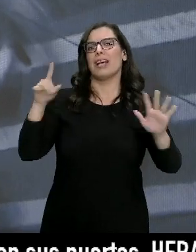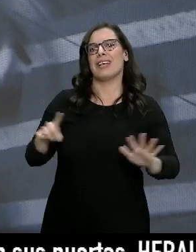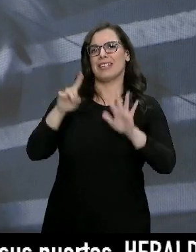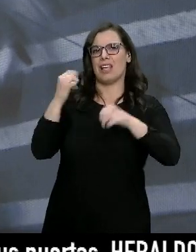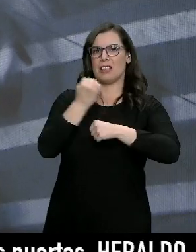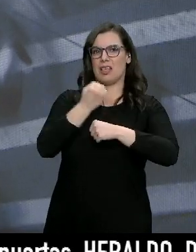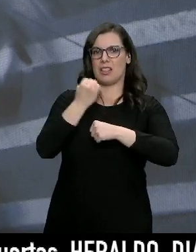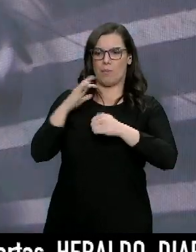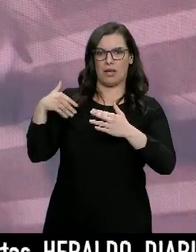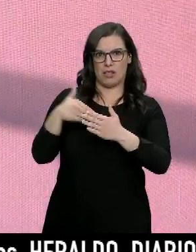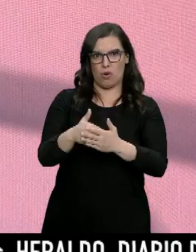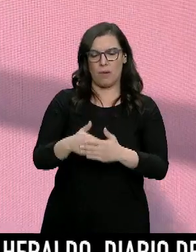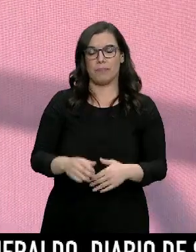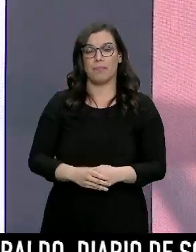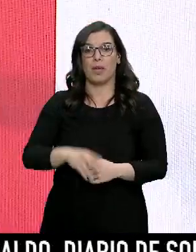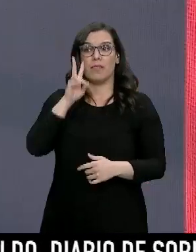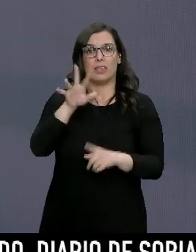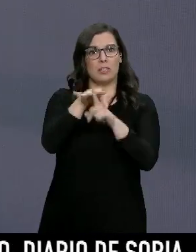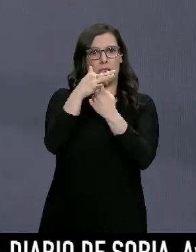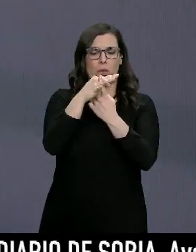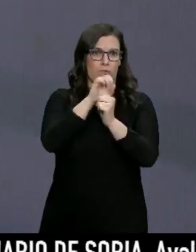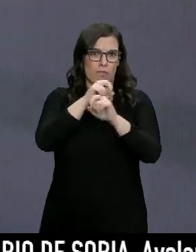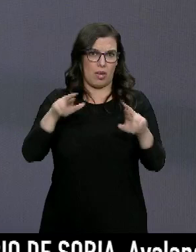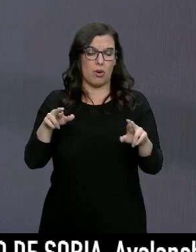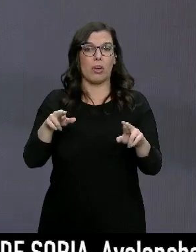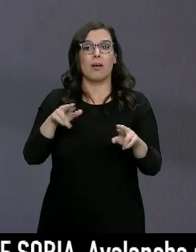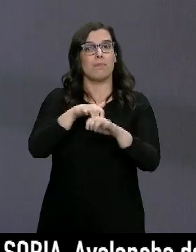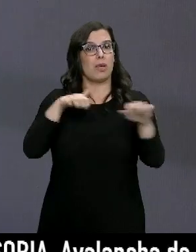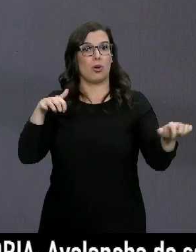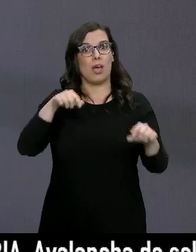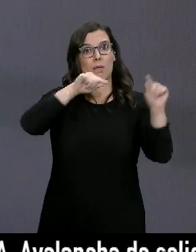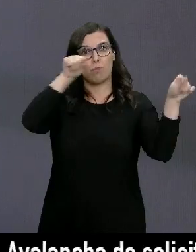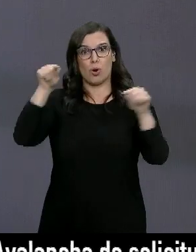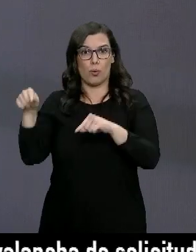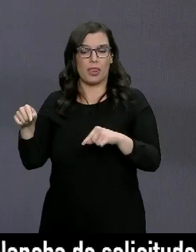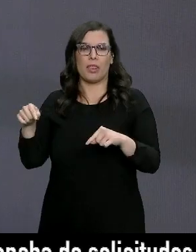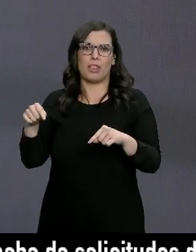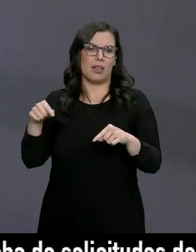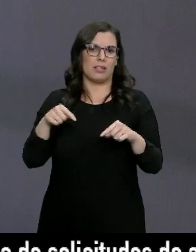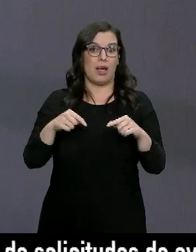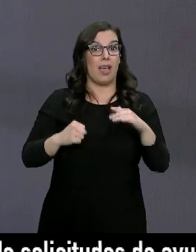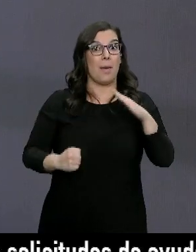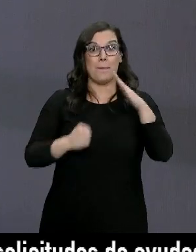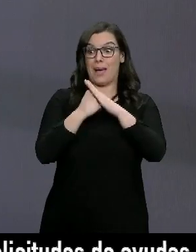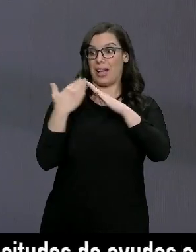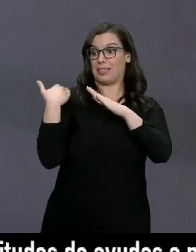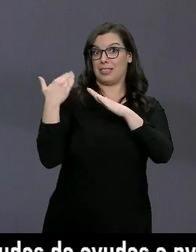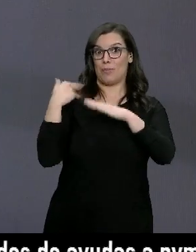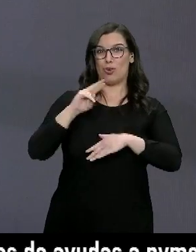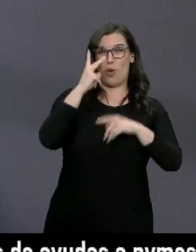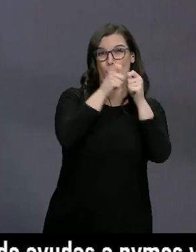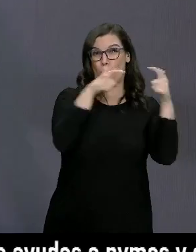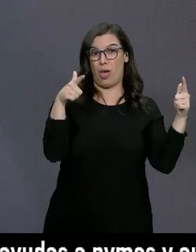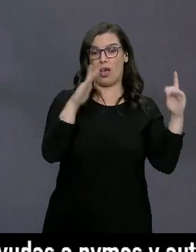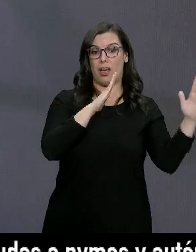mes de diciembre. La situación, ya lo ven, empeora. La mayoría de provincias han superado con creces el máximo que se alcanzó en la segunda